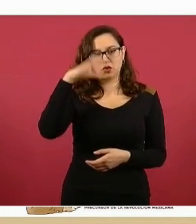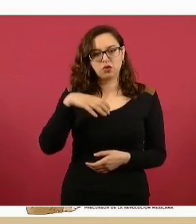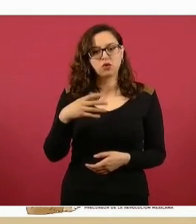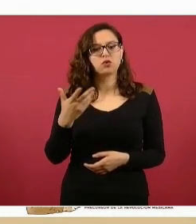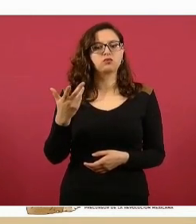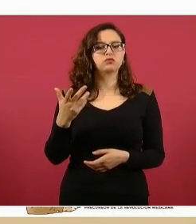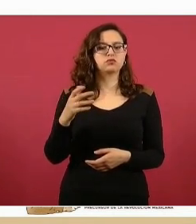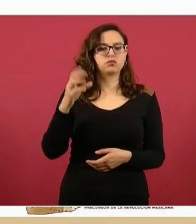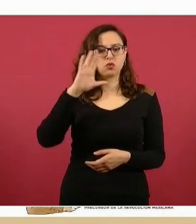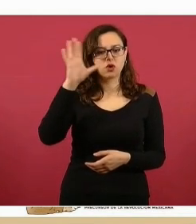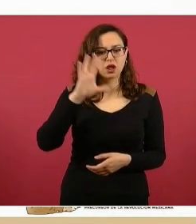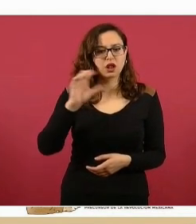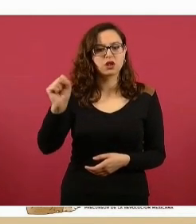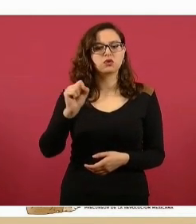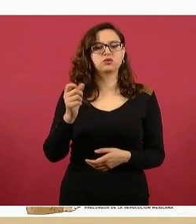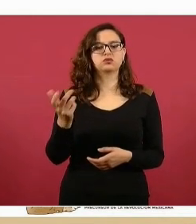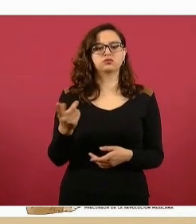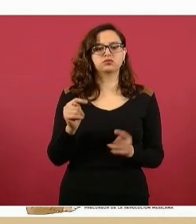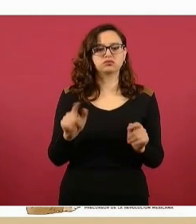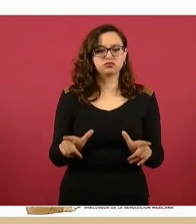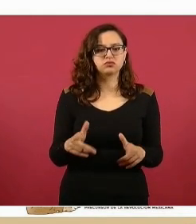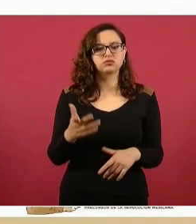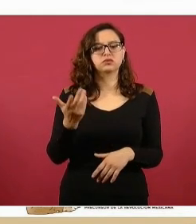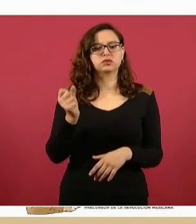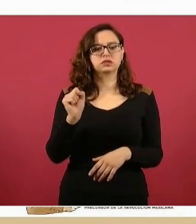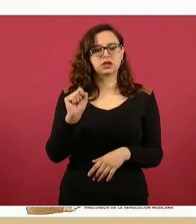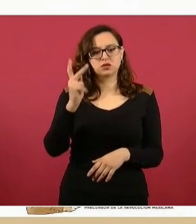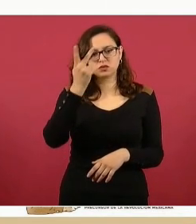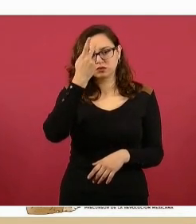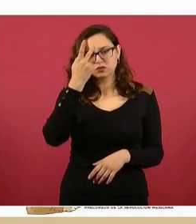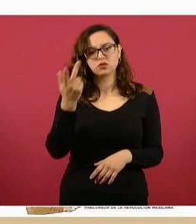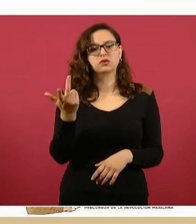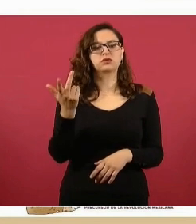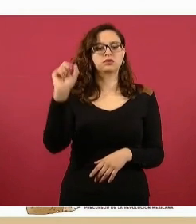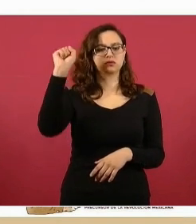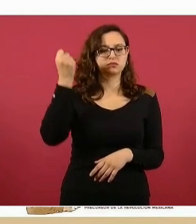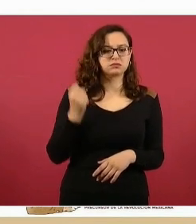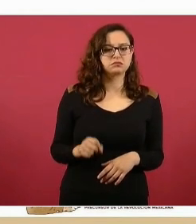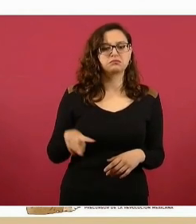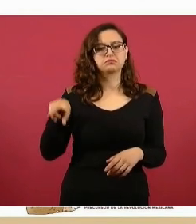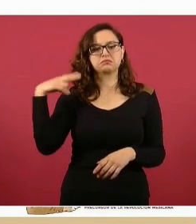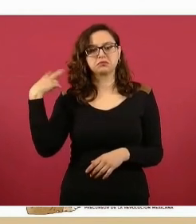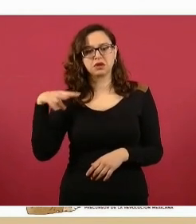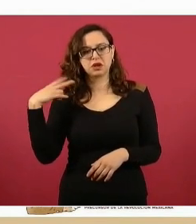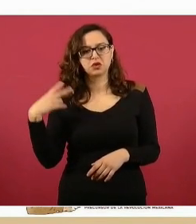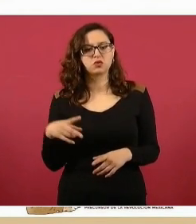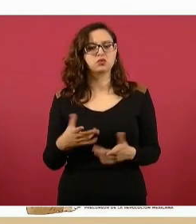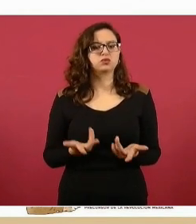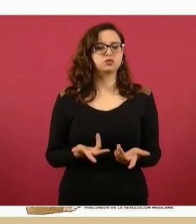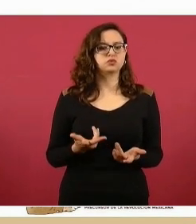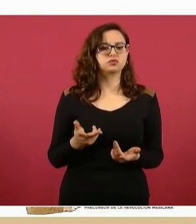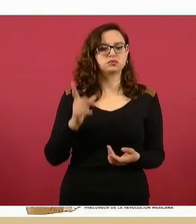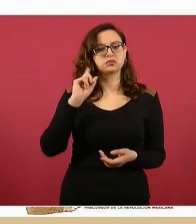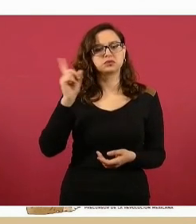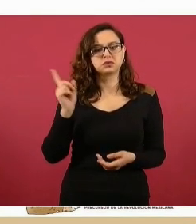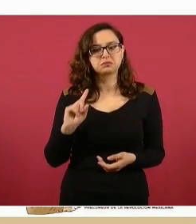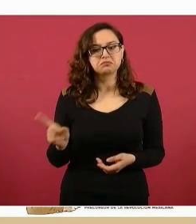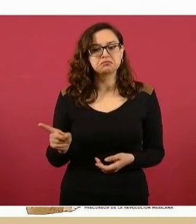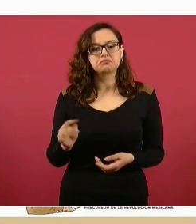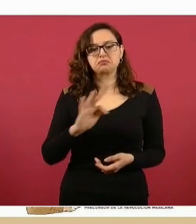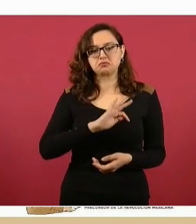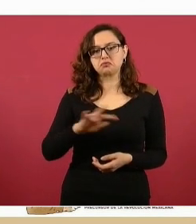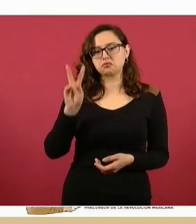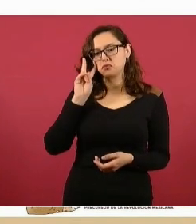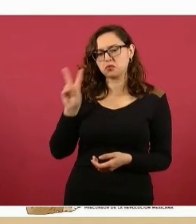nayarit oaxaca san luis potosí sonora sinaloa tlaxcala veracruz y zacatecas como lo podemos ver